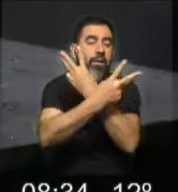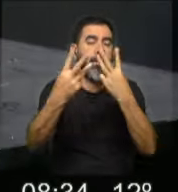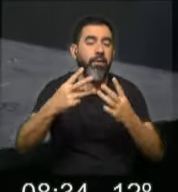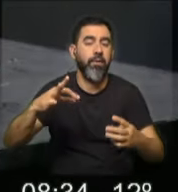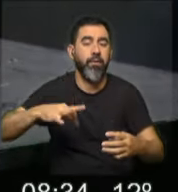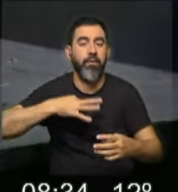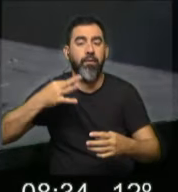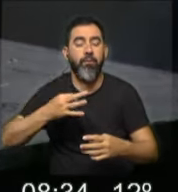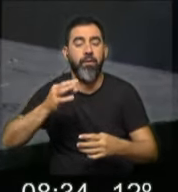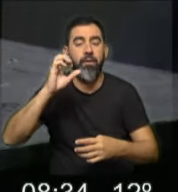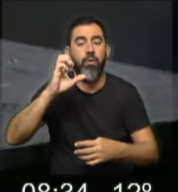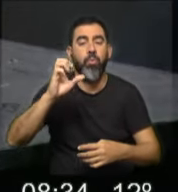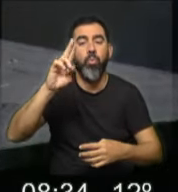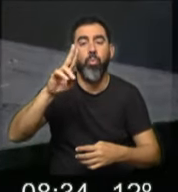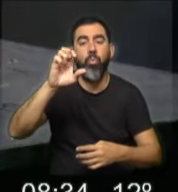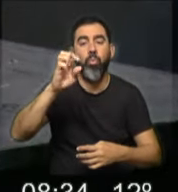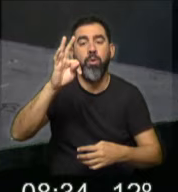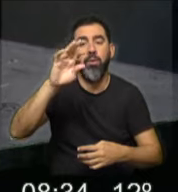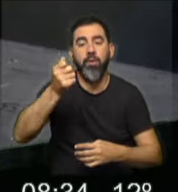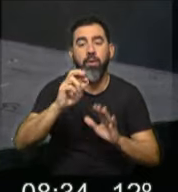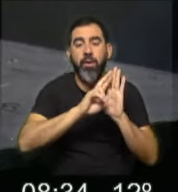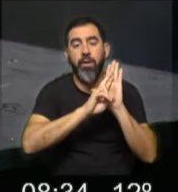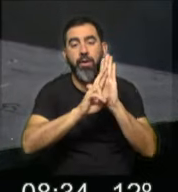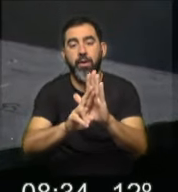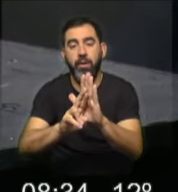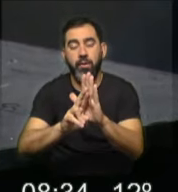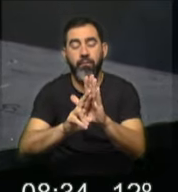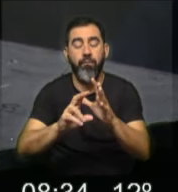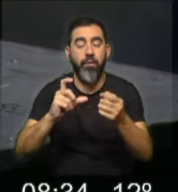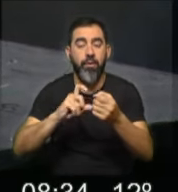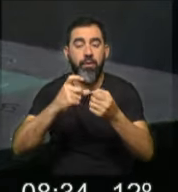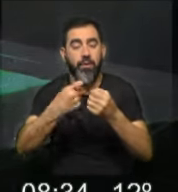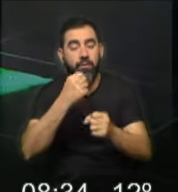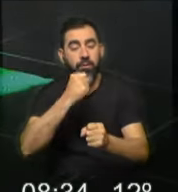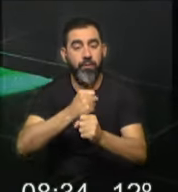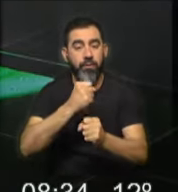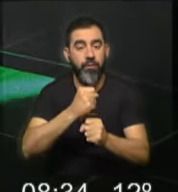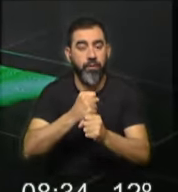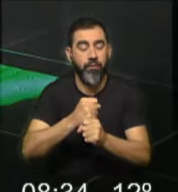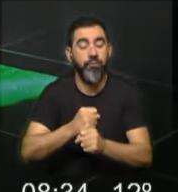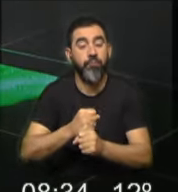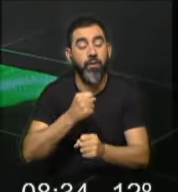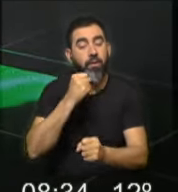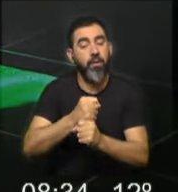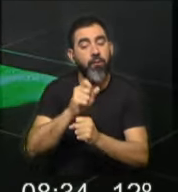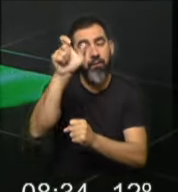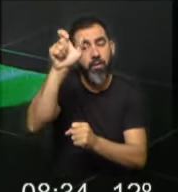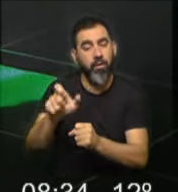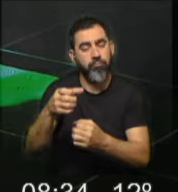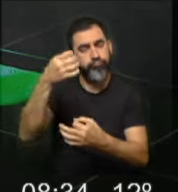vida de Gerardo cuesta que ha sido un referente de la unidad de todo el movimiento obrero un trabajador sumamente